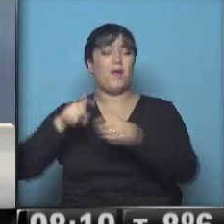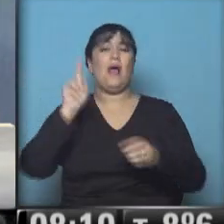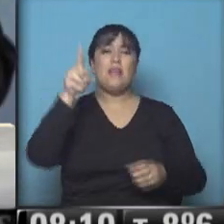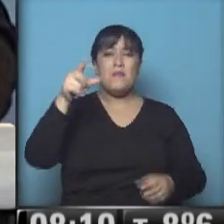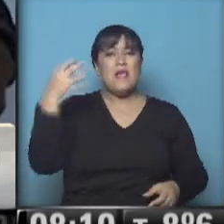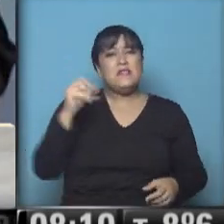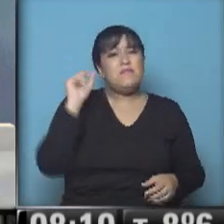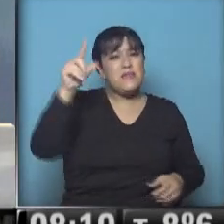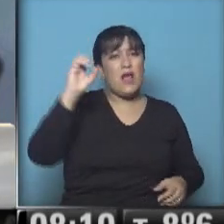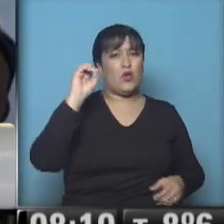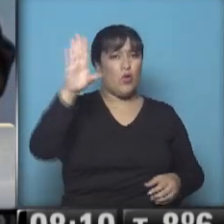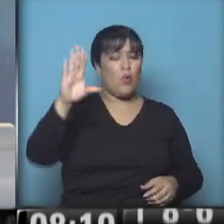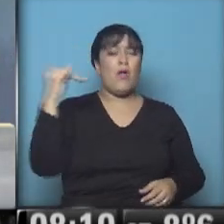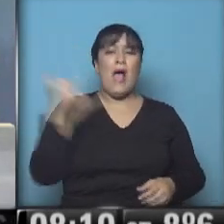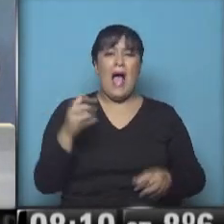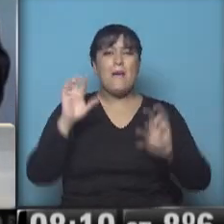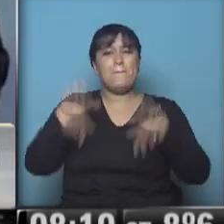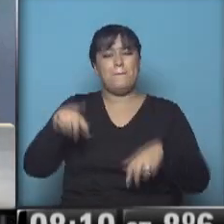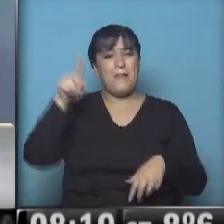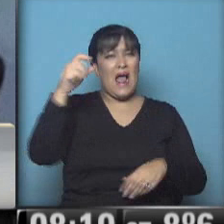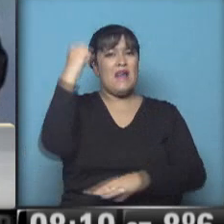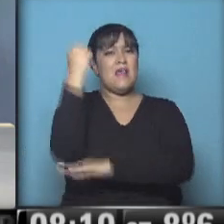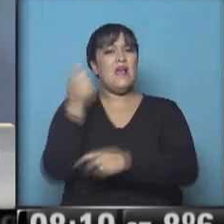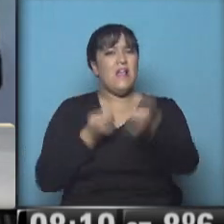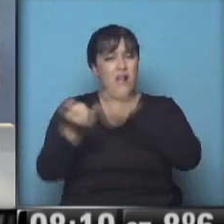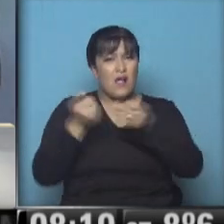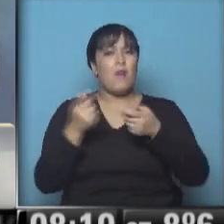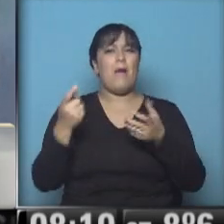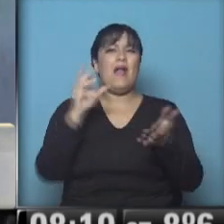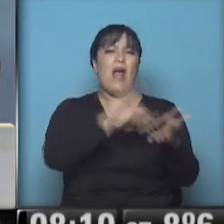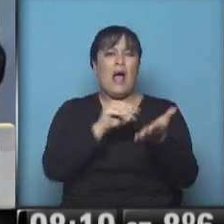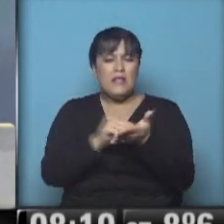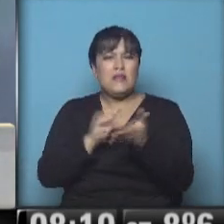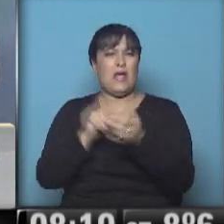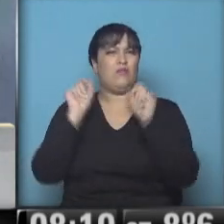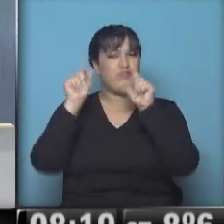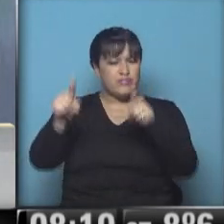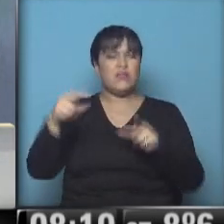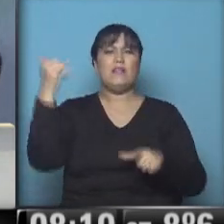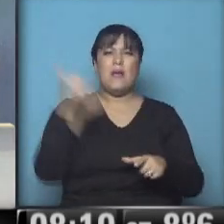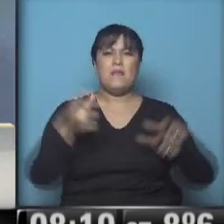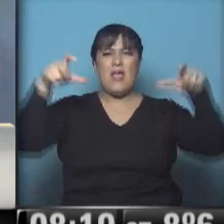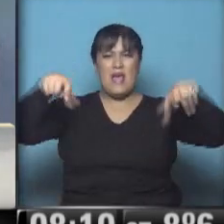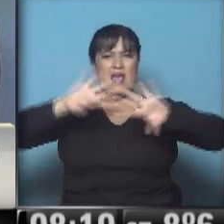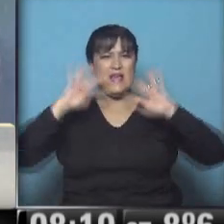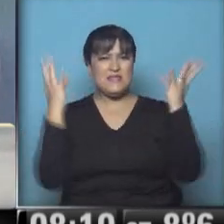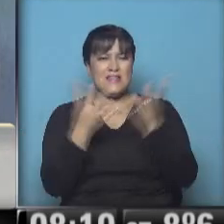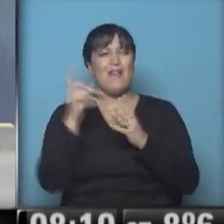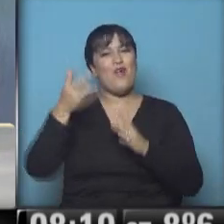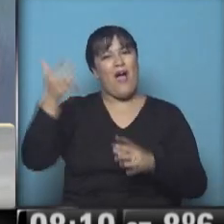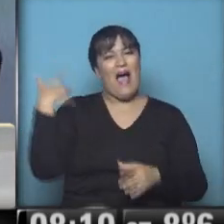hizo una estrategia una ingeniería financiera para maximizar el valor de sus terrenos que tiene un microestadio en donde se hizo la Copa